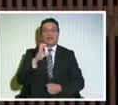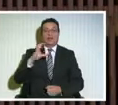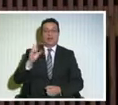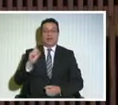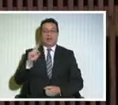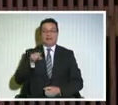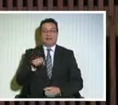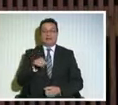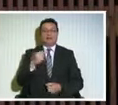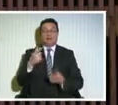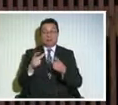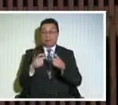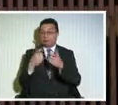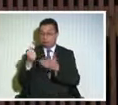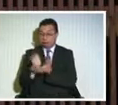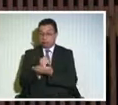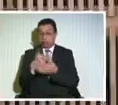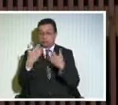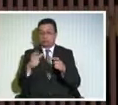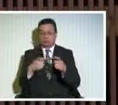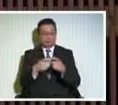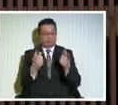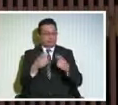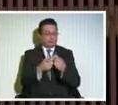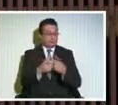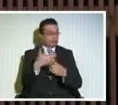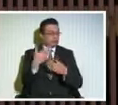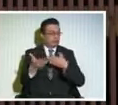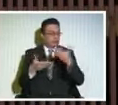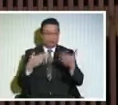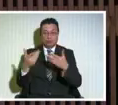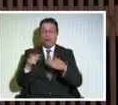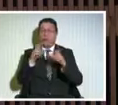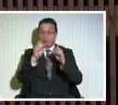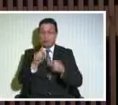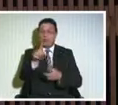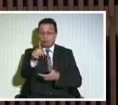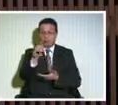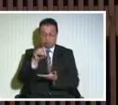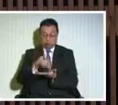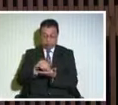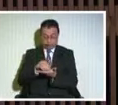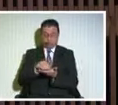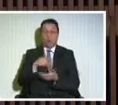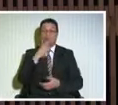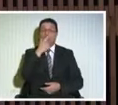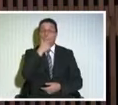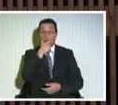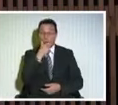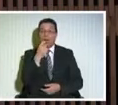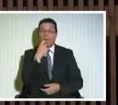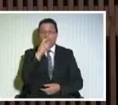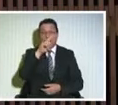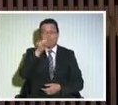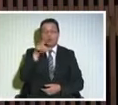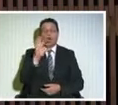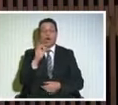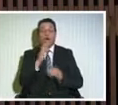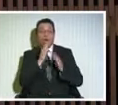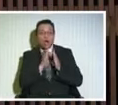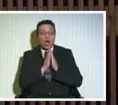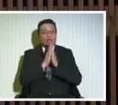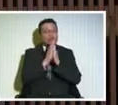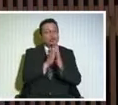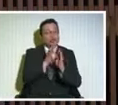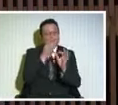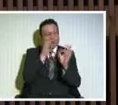la acreditación les entregamos unos tarjetones en los que pueden anotar las dudas, consultas o recomendaciones que puedan